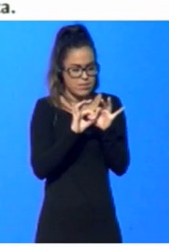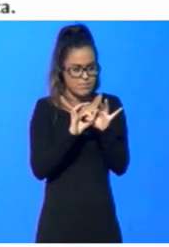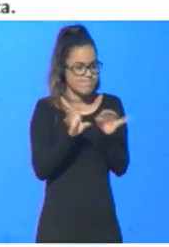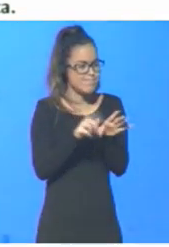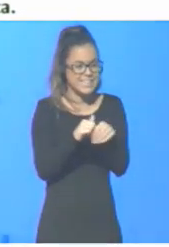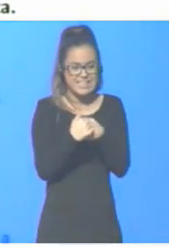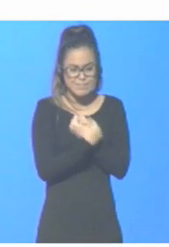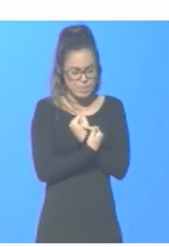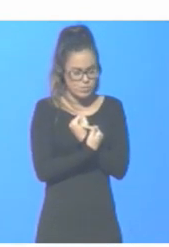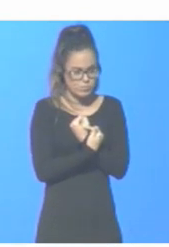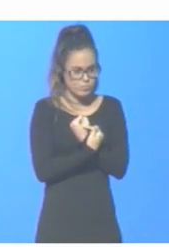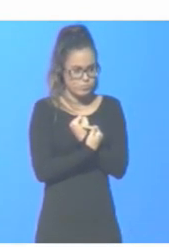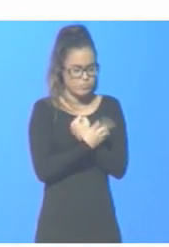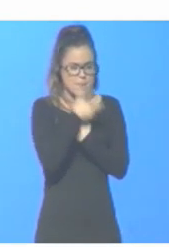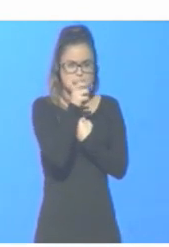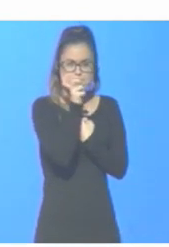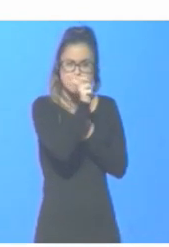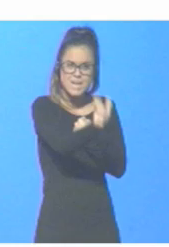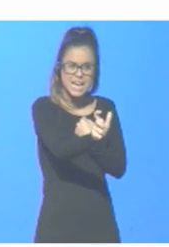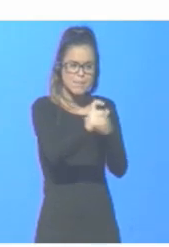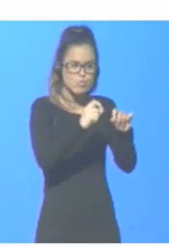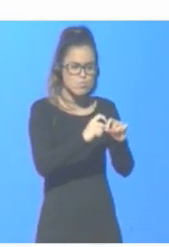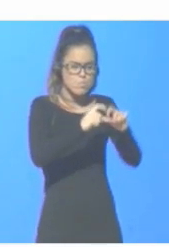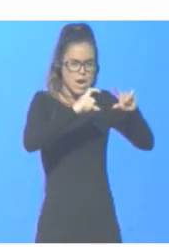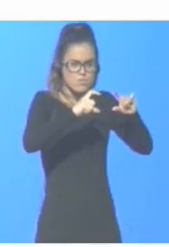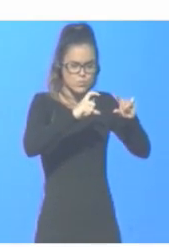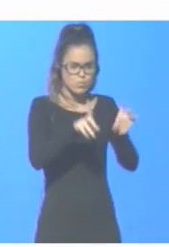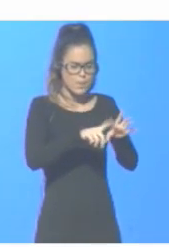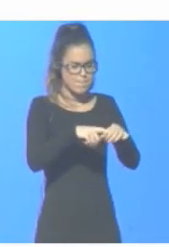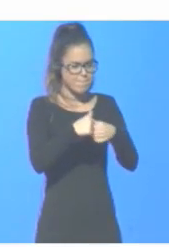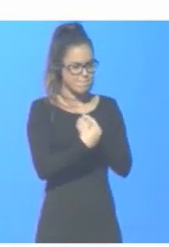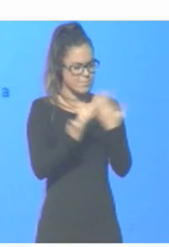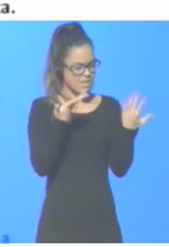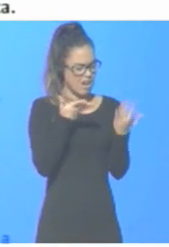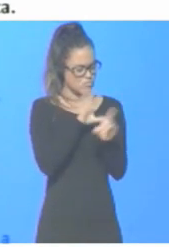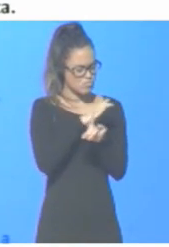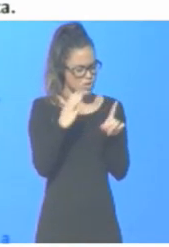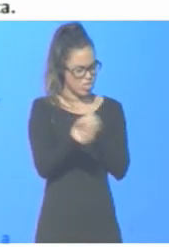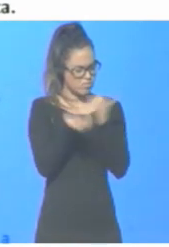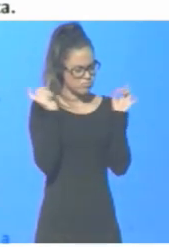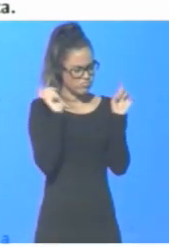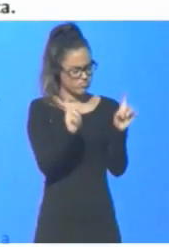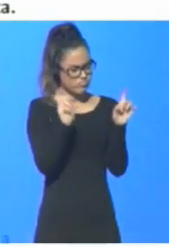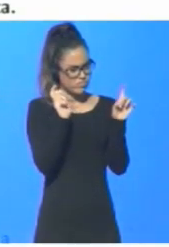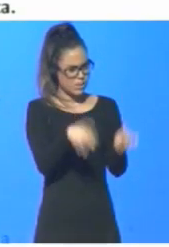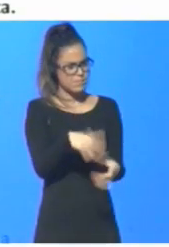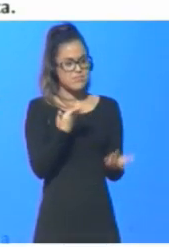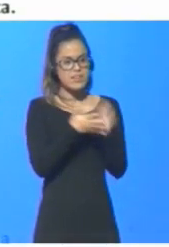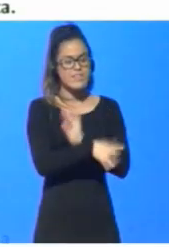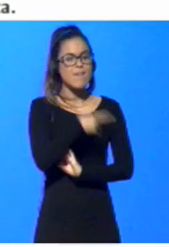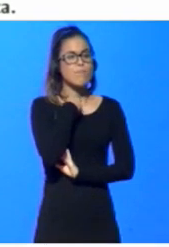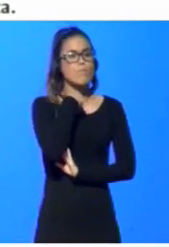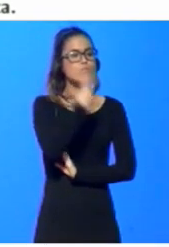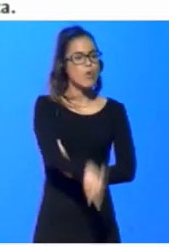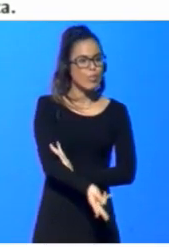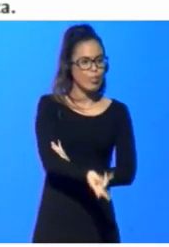Participación. Qué palabra, ¿no?, con mayúsculas. Participación en la comunidad educativa, tener voz,